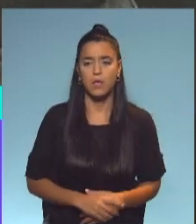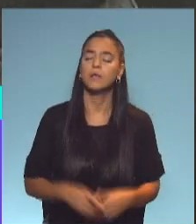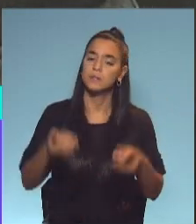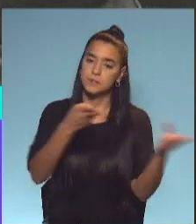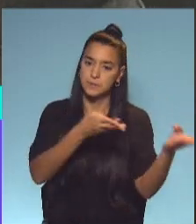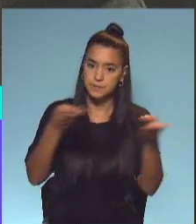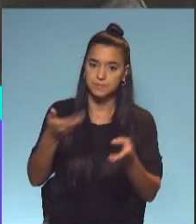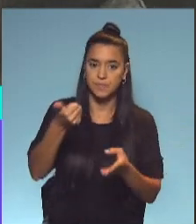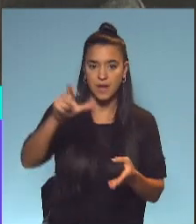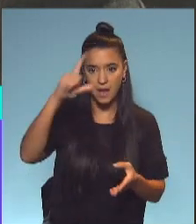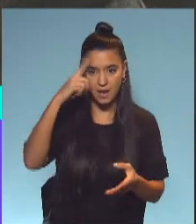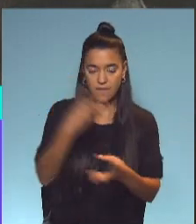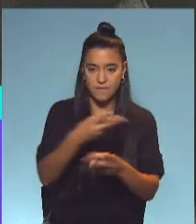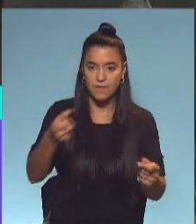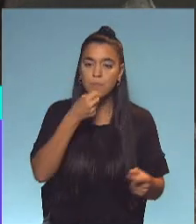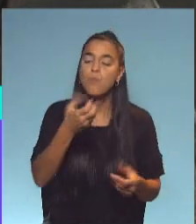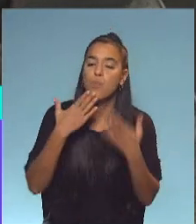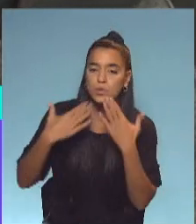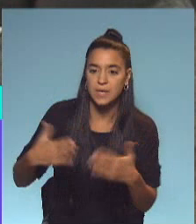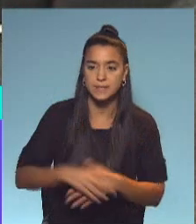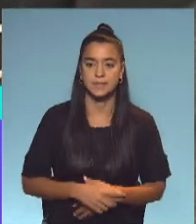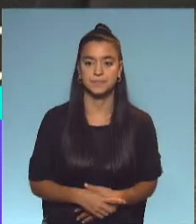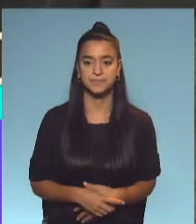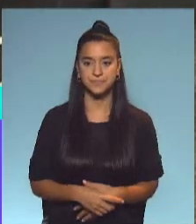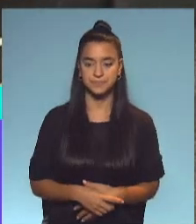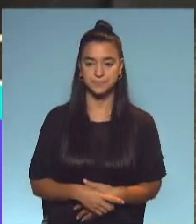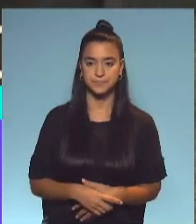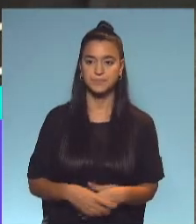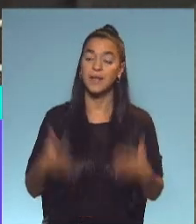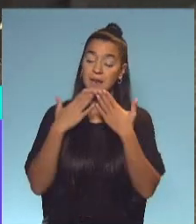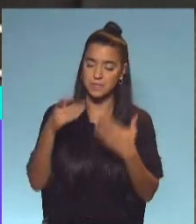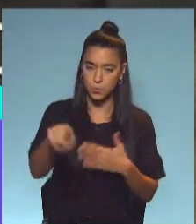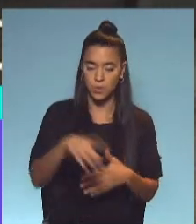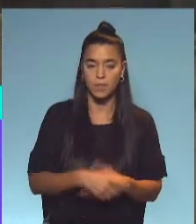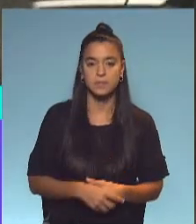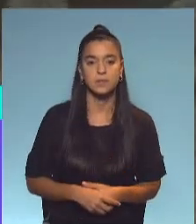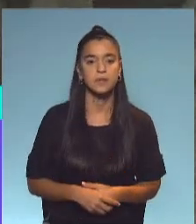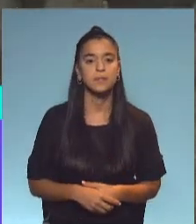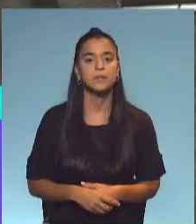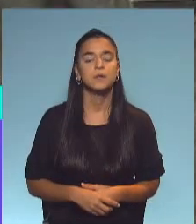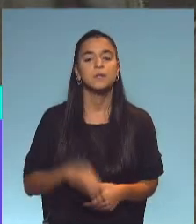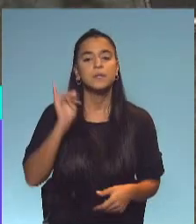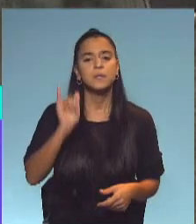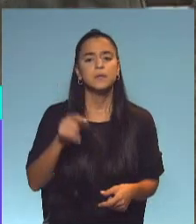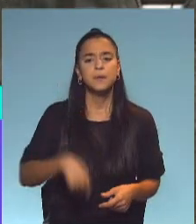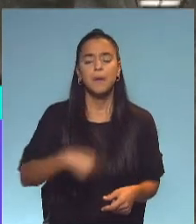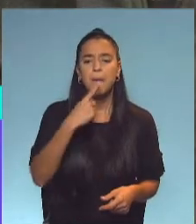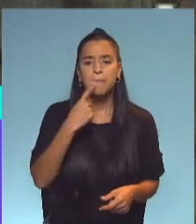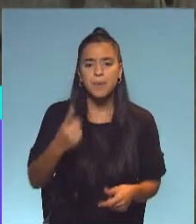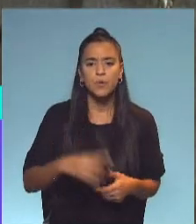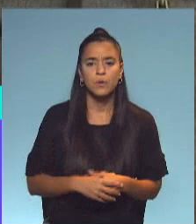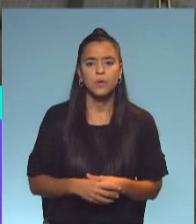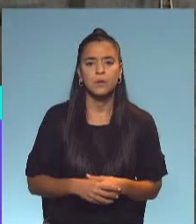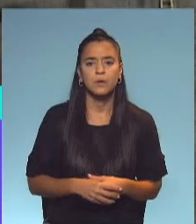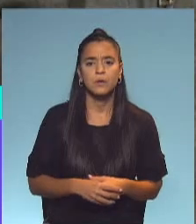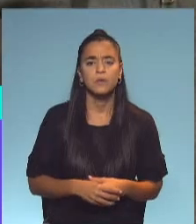con Alejandra Corrales para el cierre de la entrevista. Muchísimas gracias. No, gracias a ustedes. Sí, Silvia, terminar de